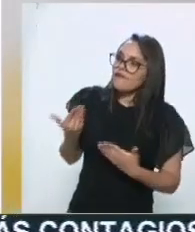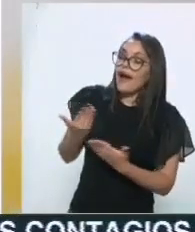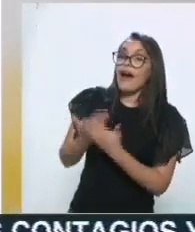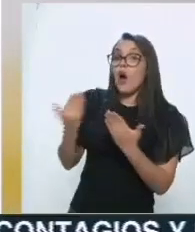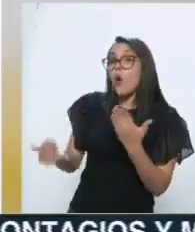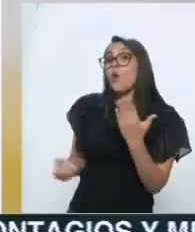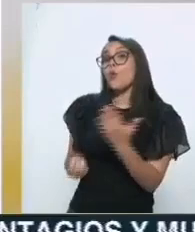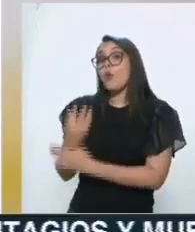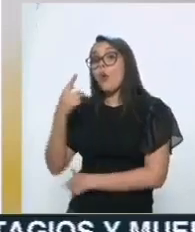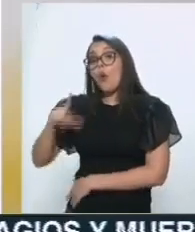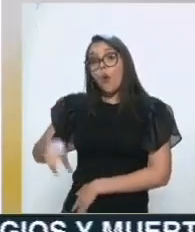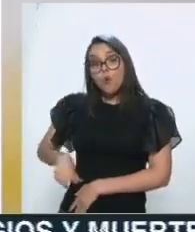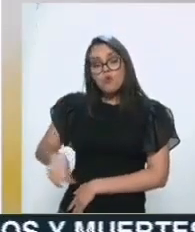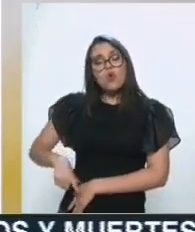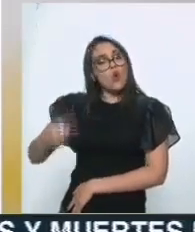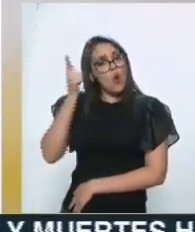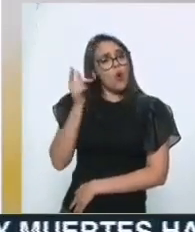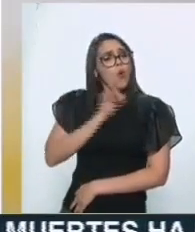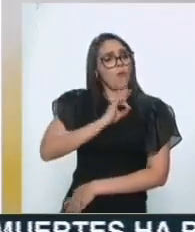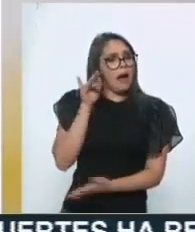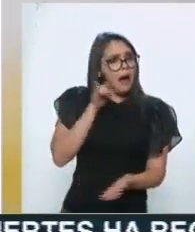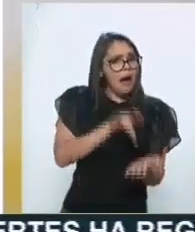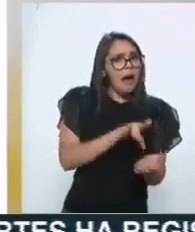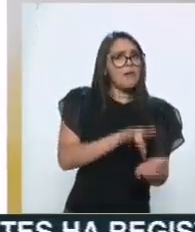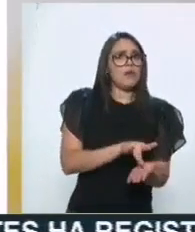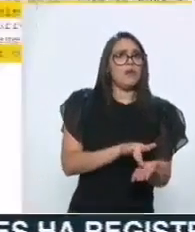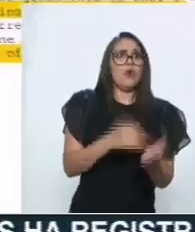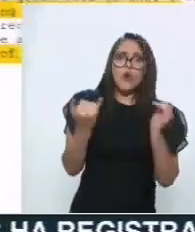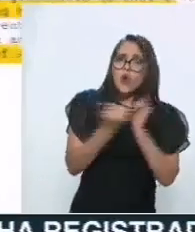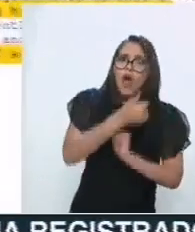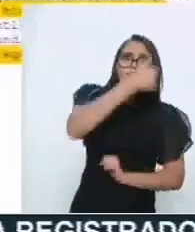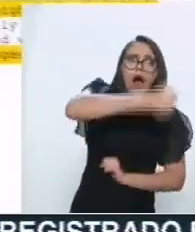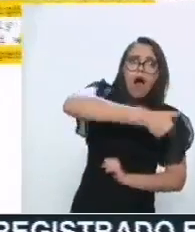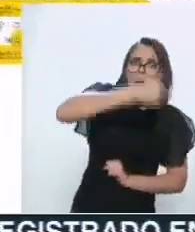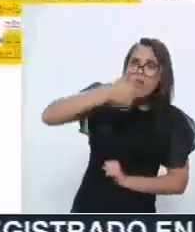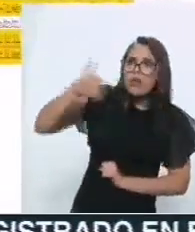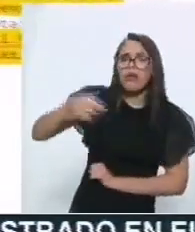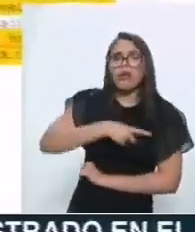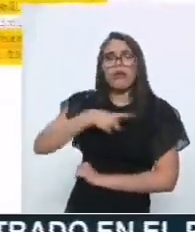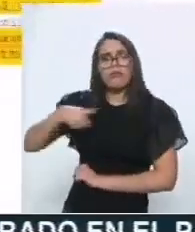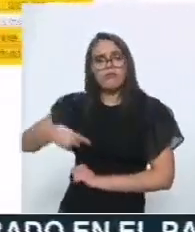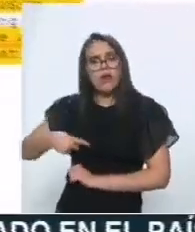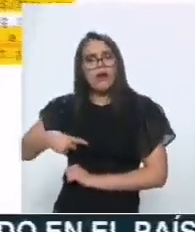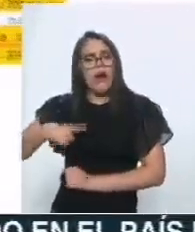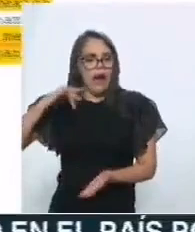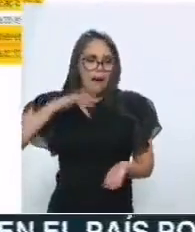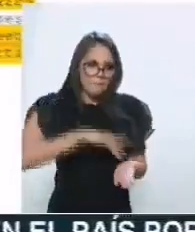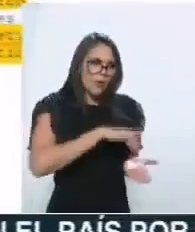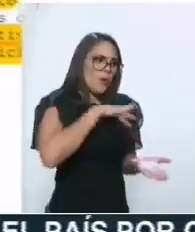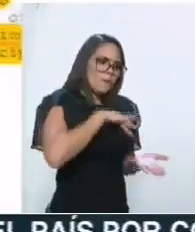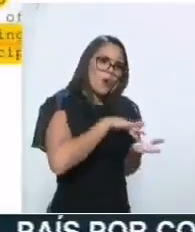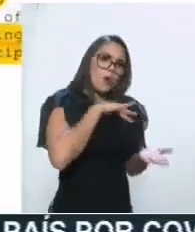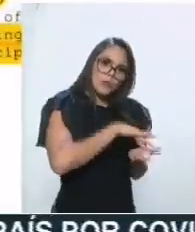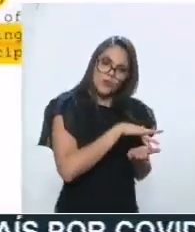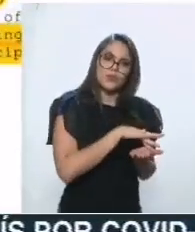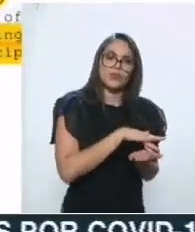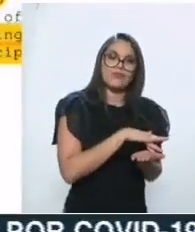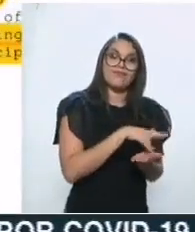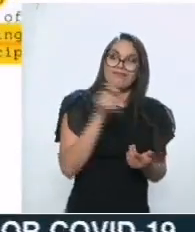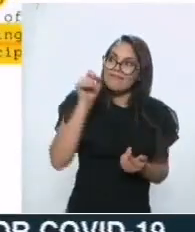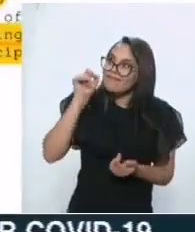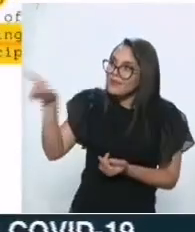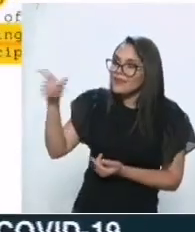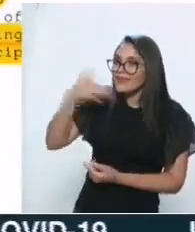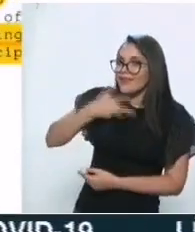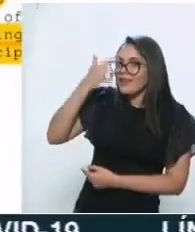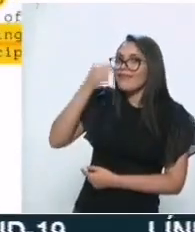desde la sociedad civil, desde la trinchera de cada uno, aportar en lo que se pueda, y esa es precisamente la intención. Como bien lo señalas, desde